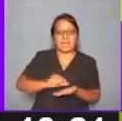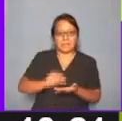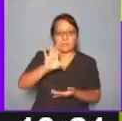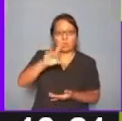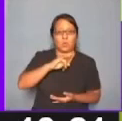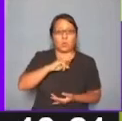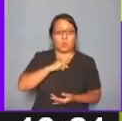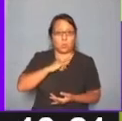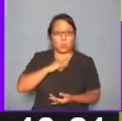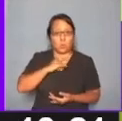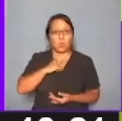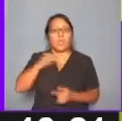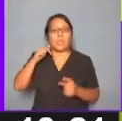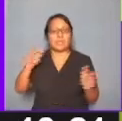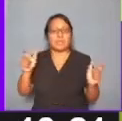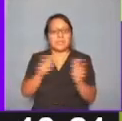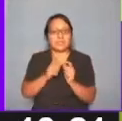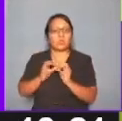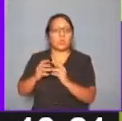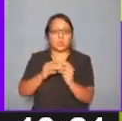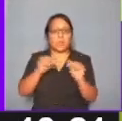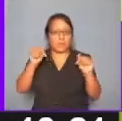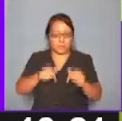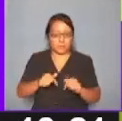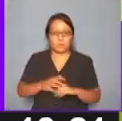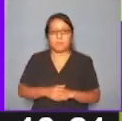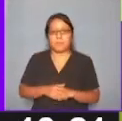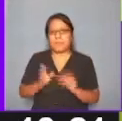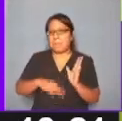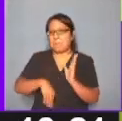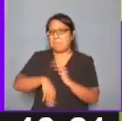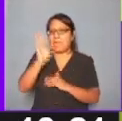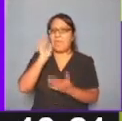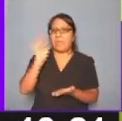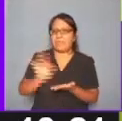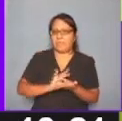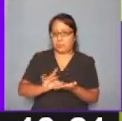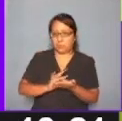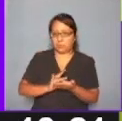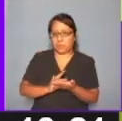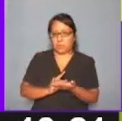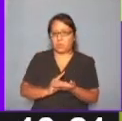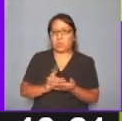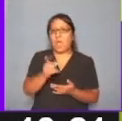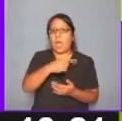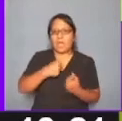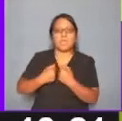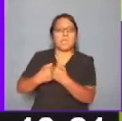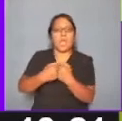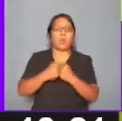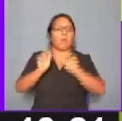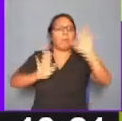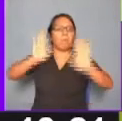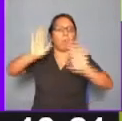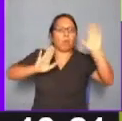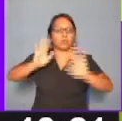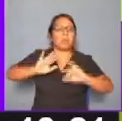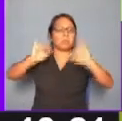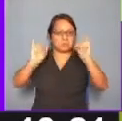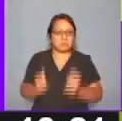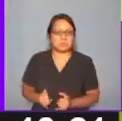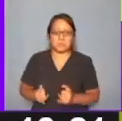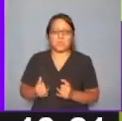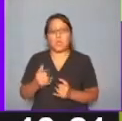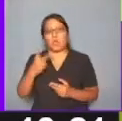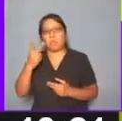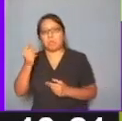la jornada de hoy, mediante esta sesión con la mayoría de los diputados que brindaron el quórum necesario para establecer a